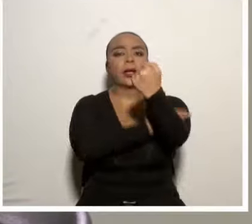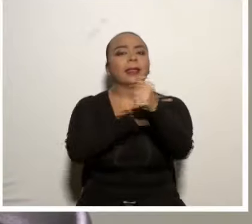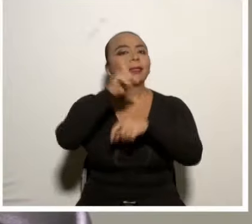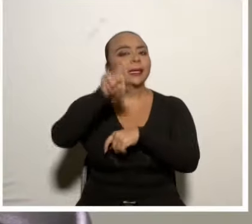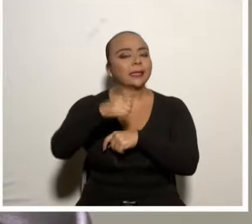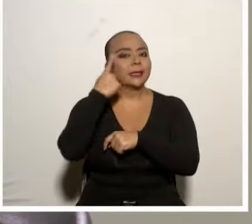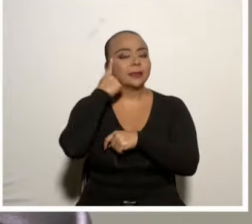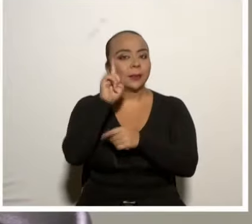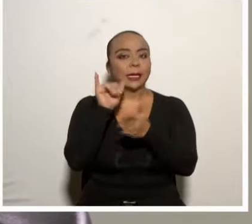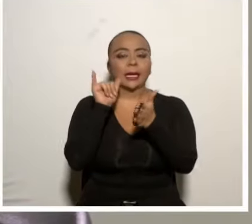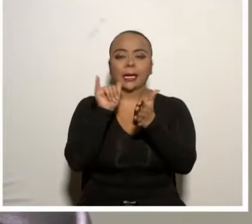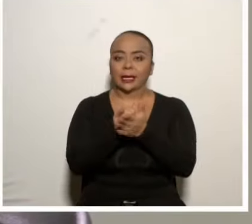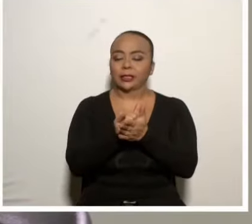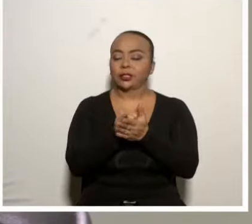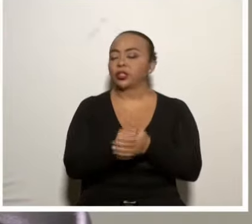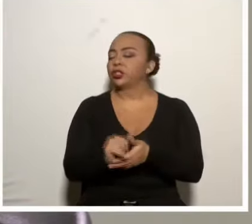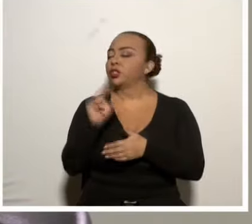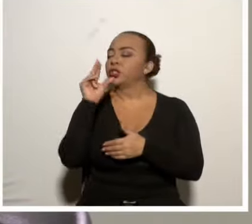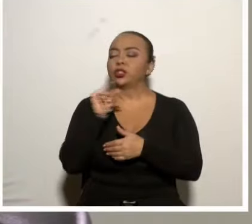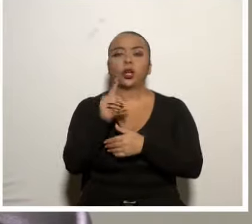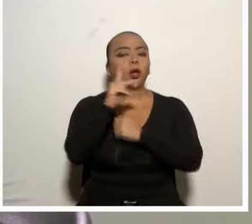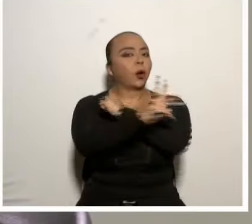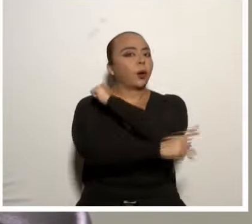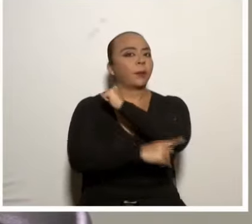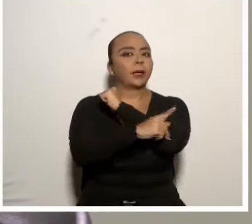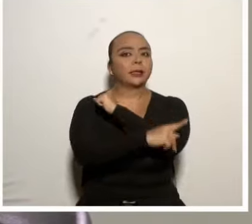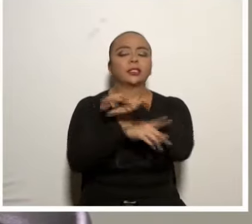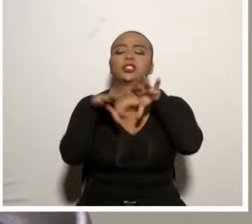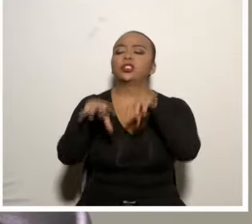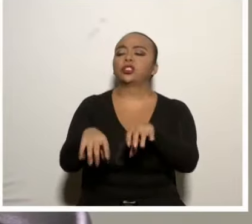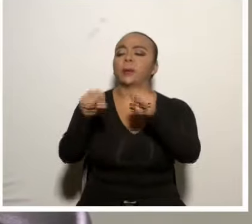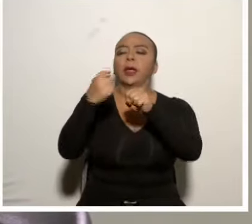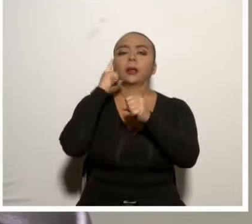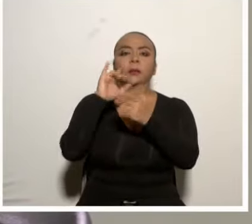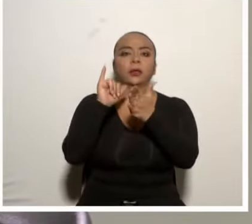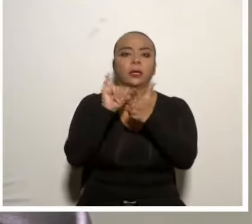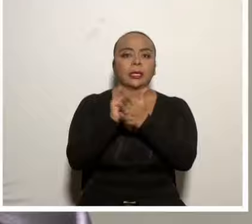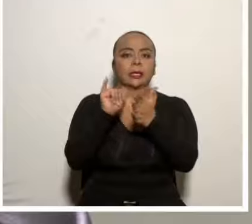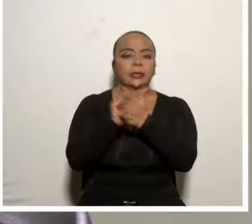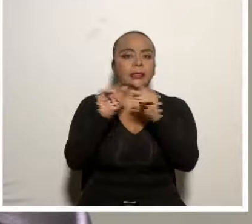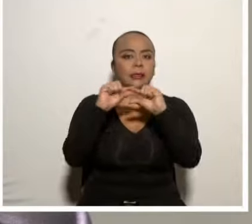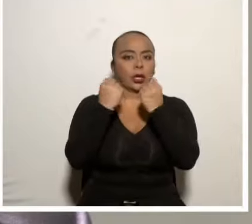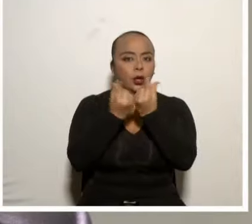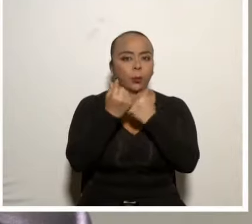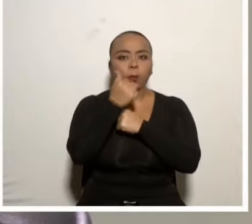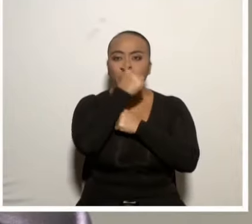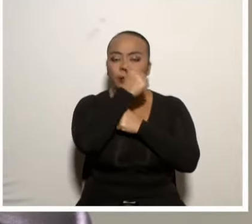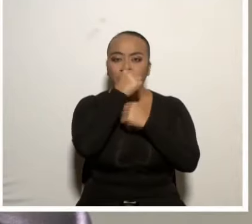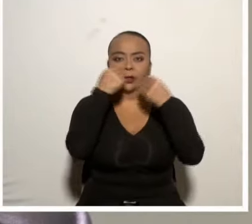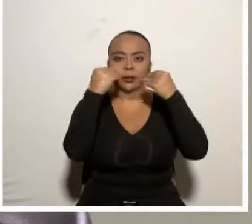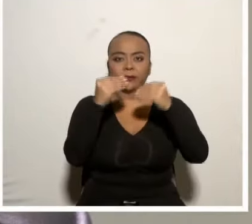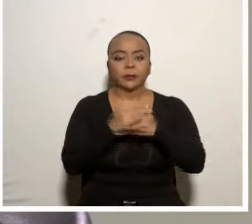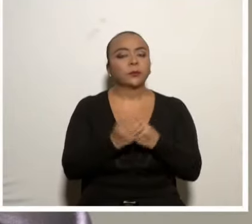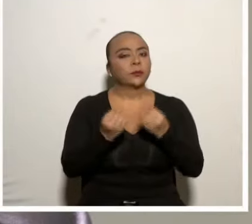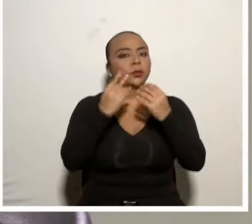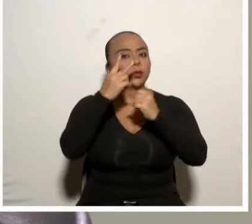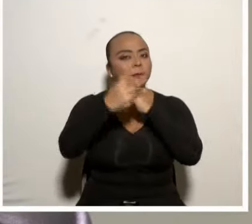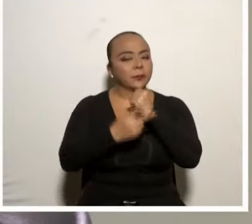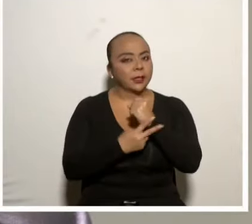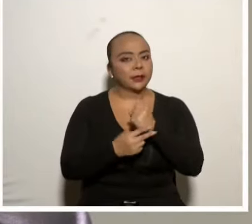necesarias para que esto no sea un país tomado por esa delincuencia, por ese narcotráfico que muchas